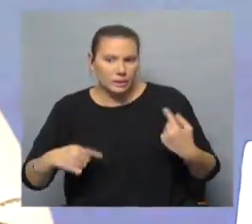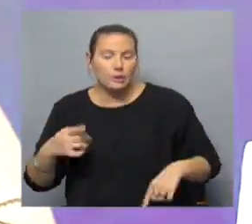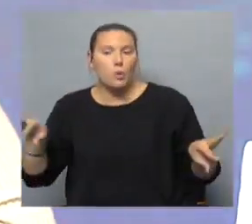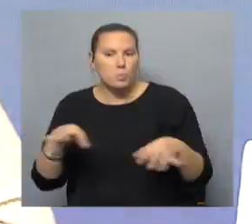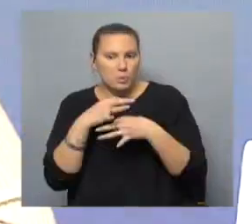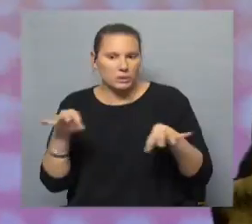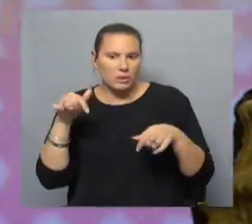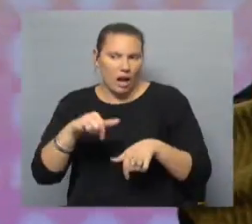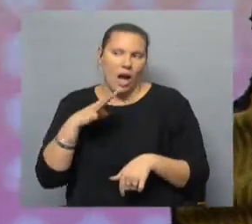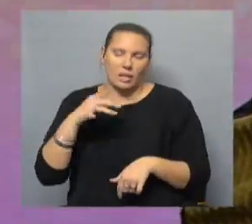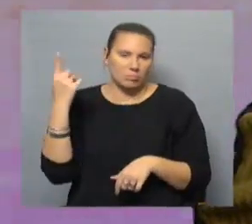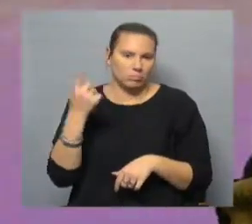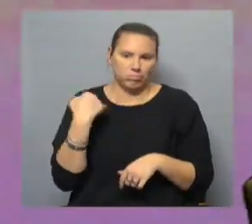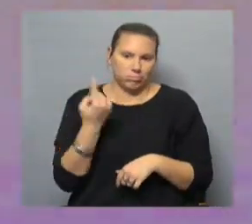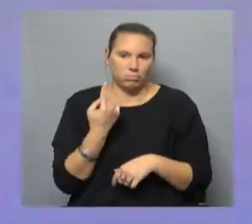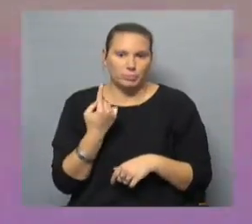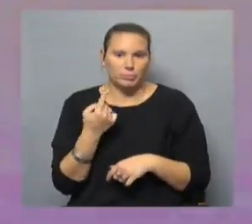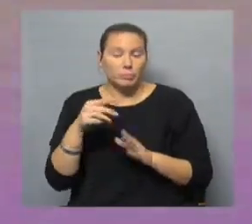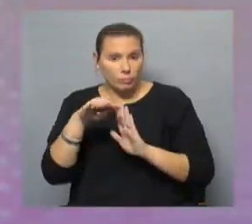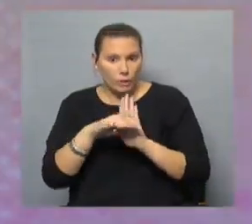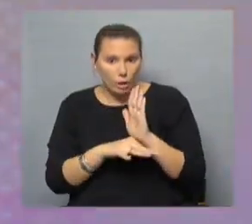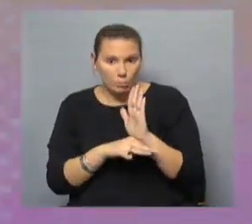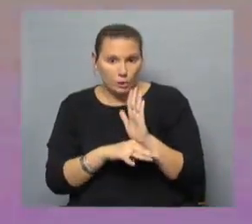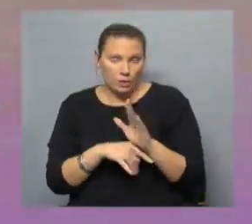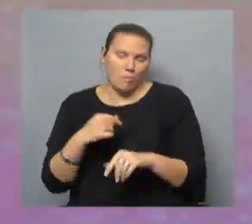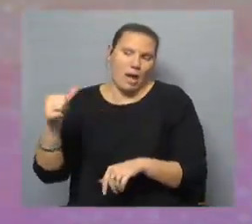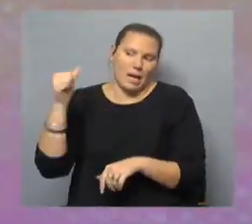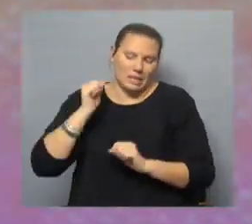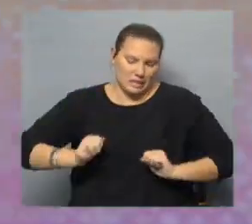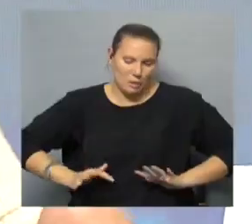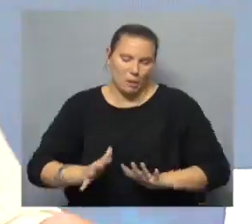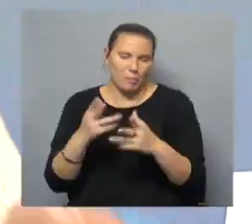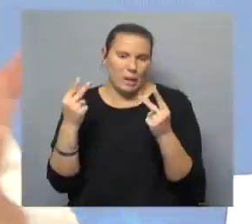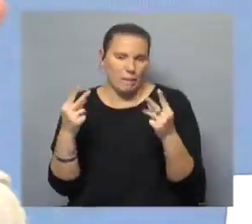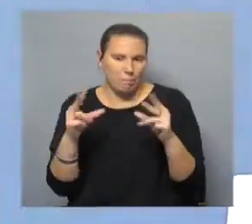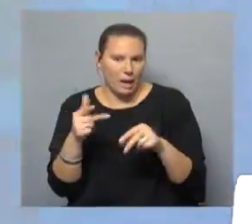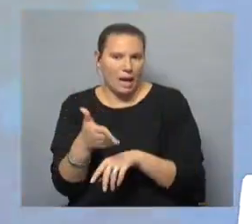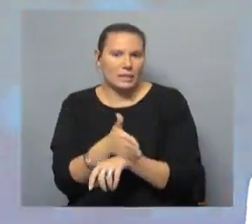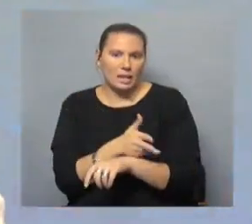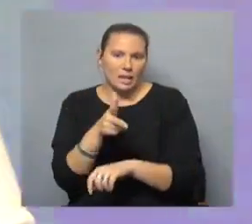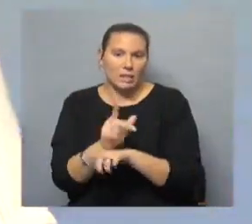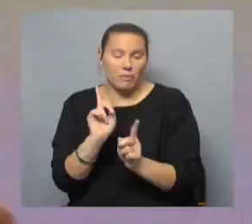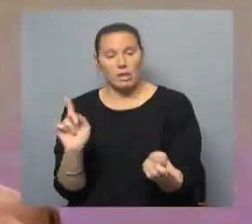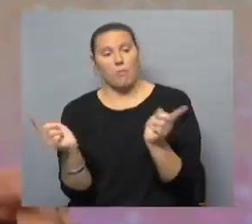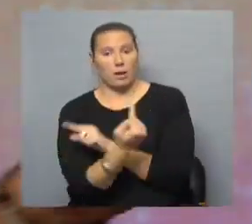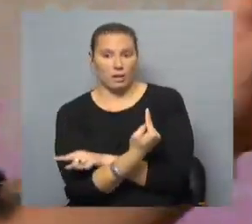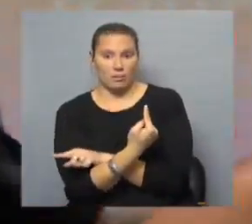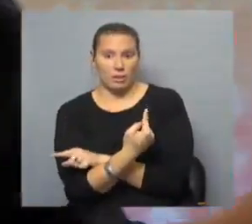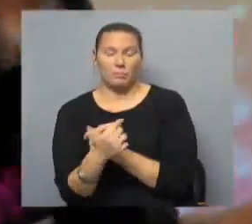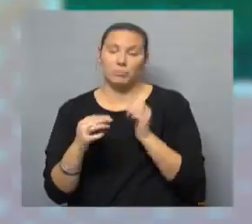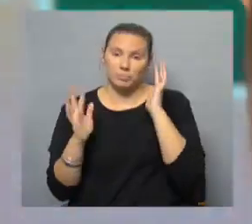músicos, todo ahí acá atrás. No sabe la gente. El programa que hay tras bambalinas es increíble. Por momentos, un día habría que hacerlo al revés. Y por momentos es